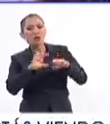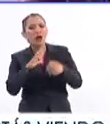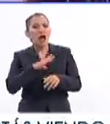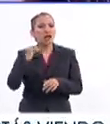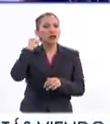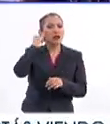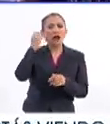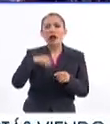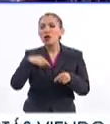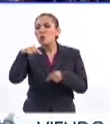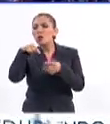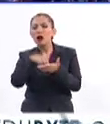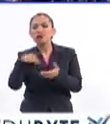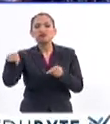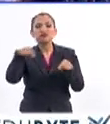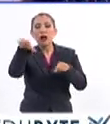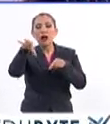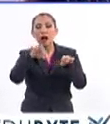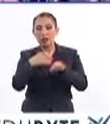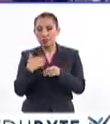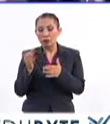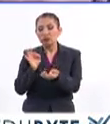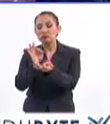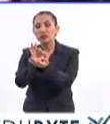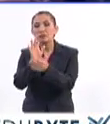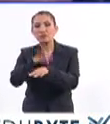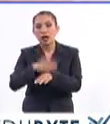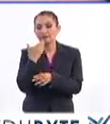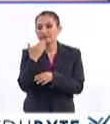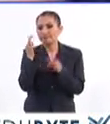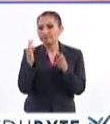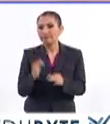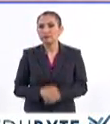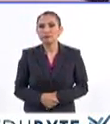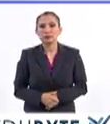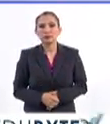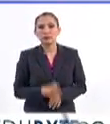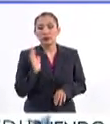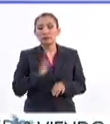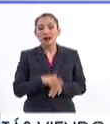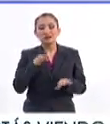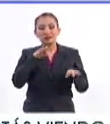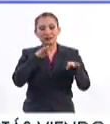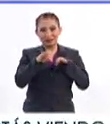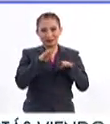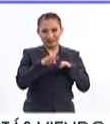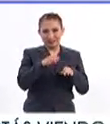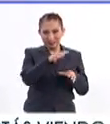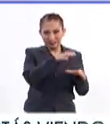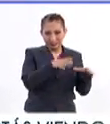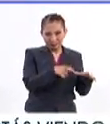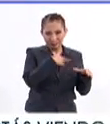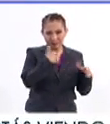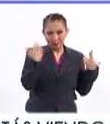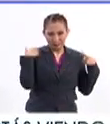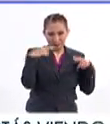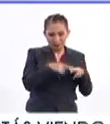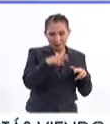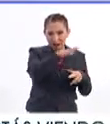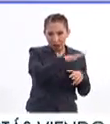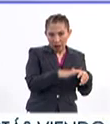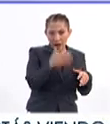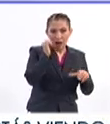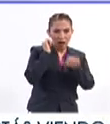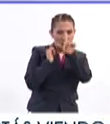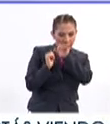comunidad indígena, lo que ha permitido tener un acercamiento más efectivo. Sobre todo los trabajos de profesores de áreas